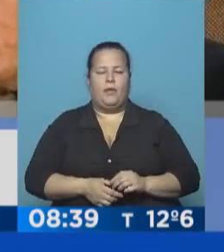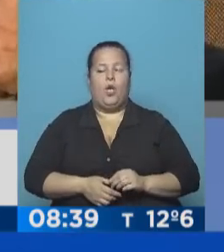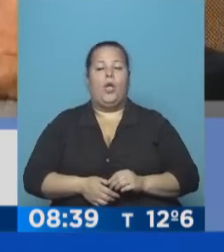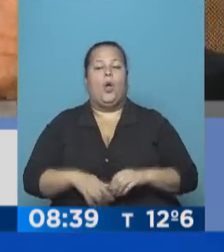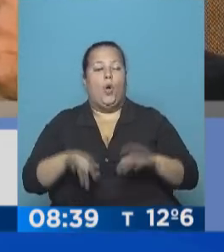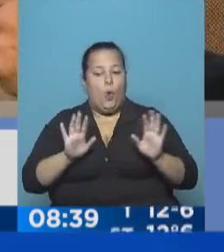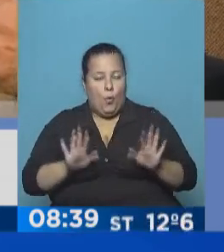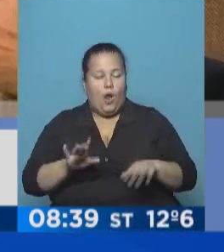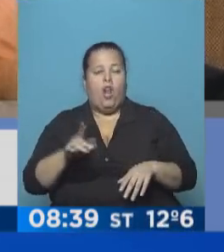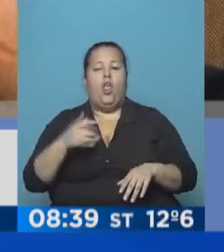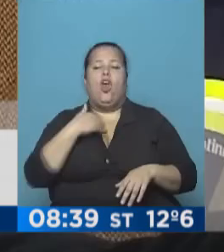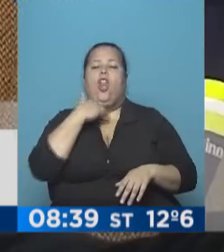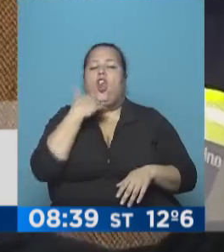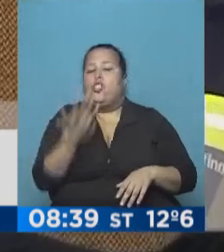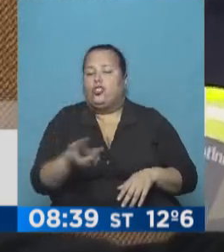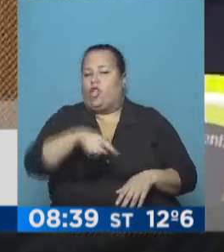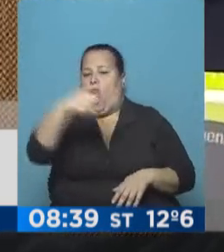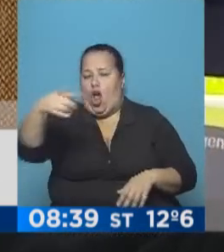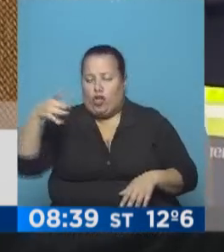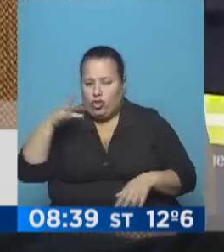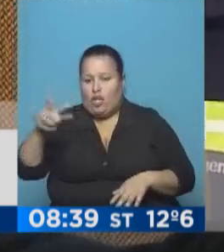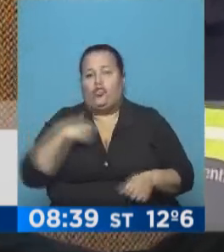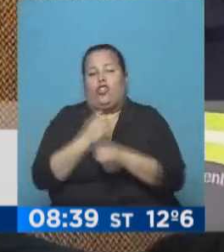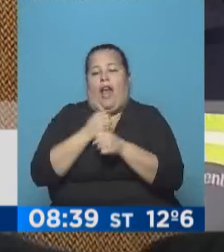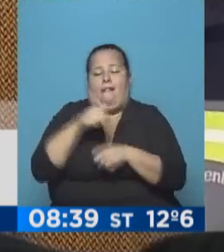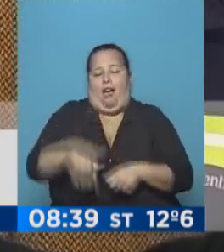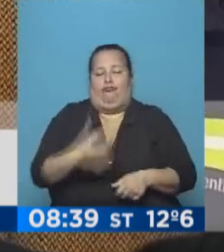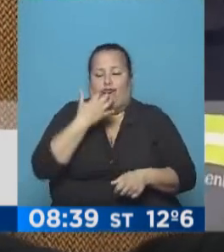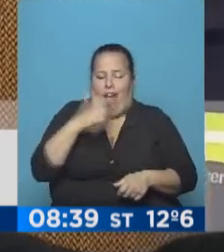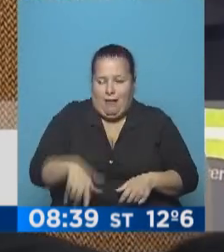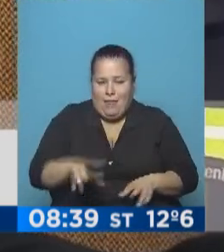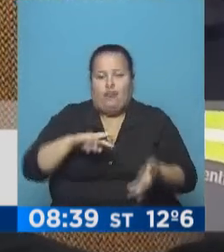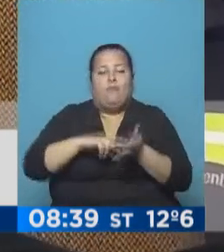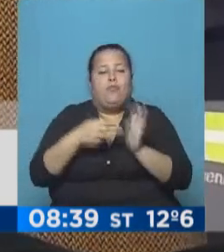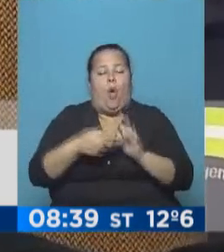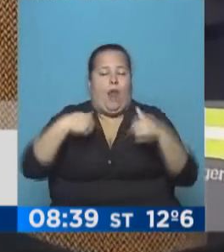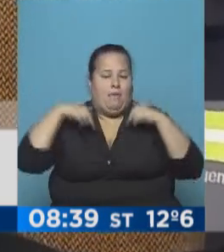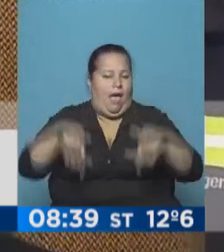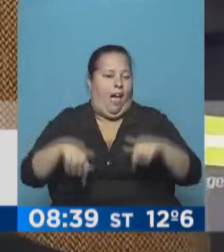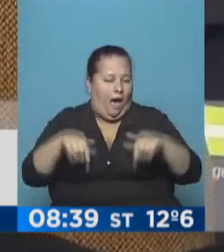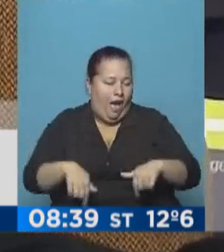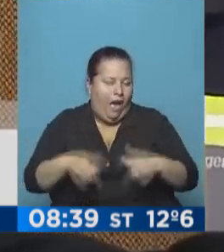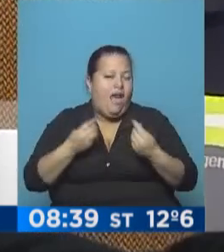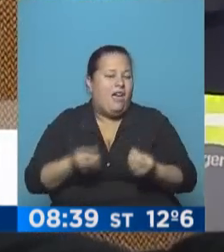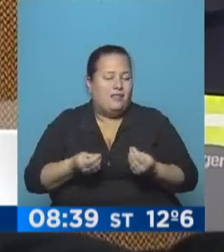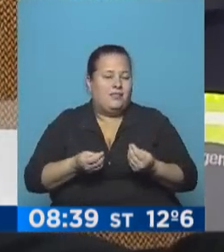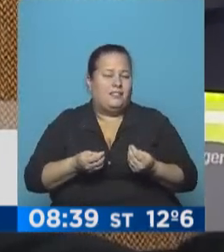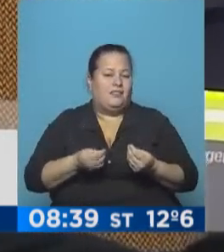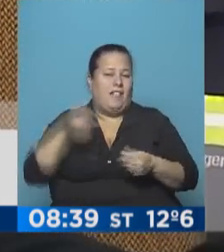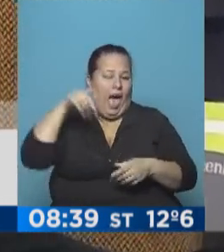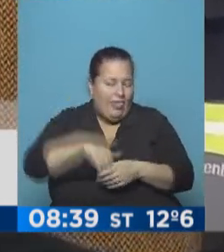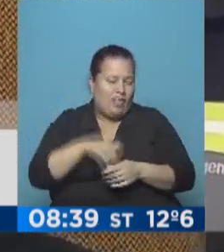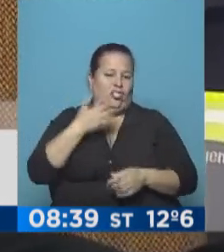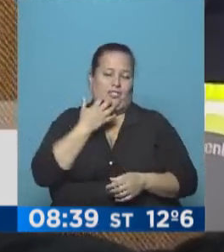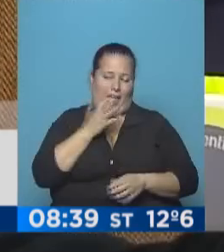Bueno, mire, no sé en el resto de las líneas, yo trabajo en el Sarmiento y los problemas que nosotros tenemos son en el